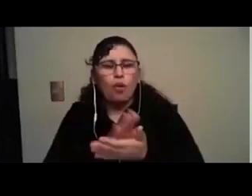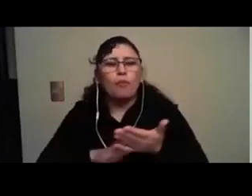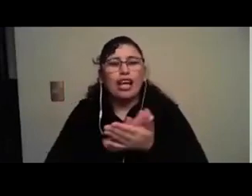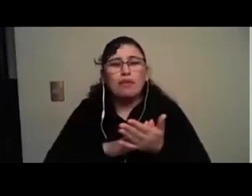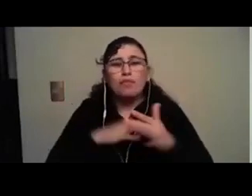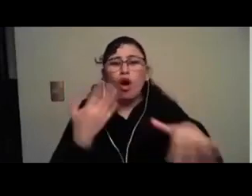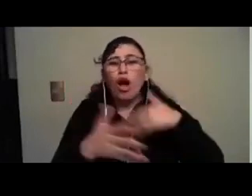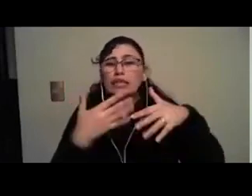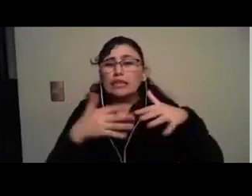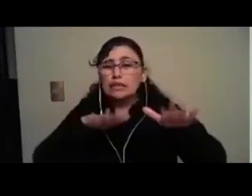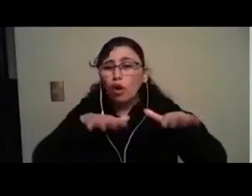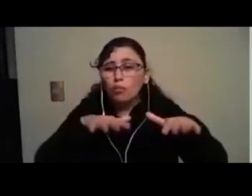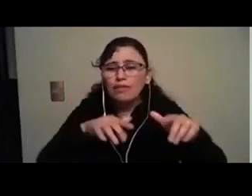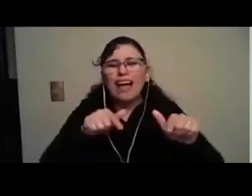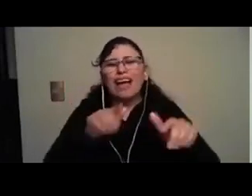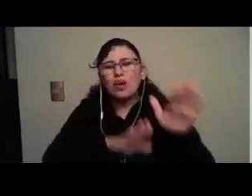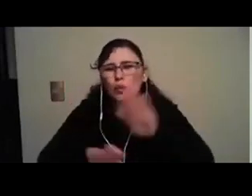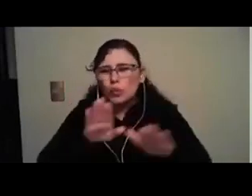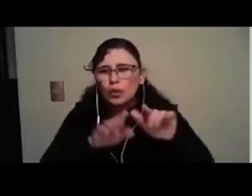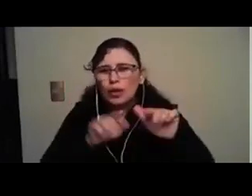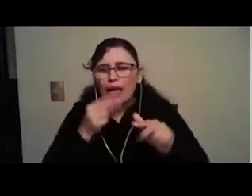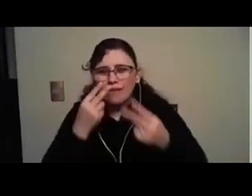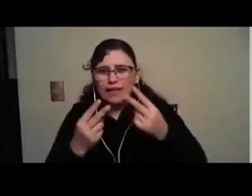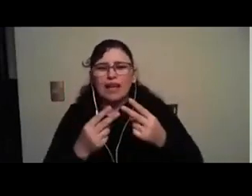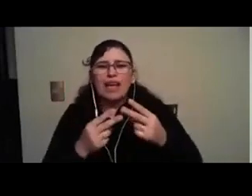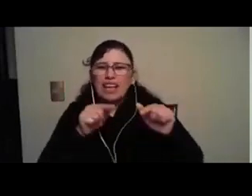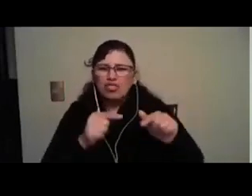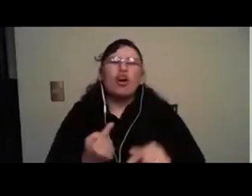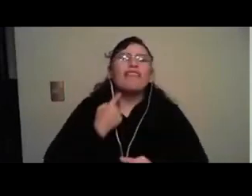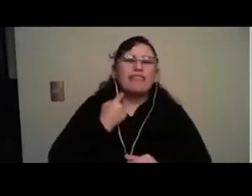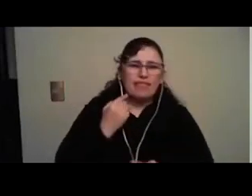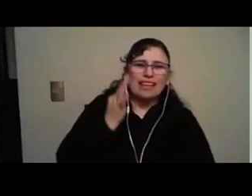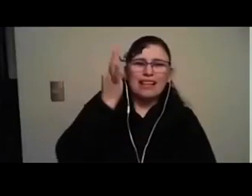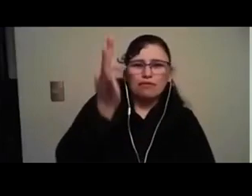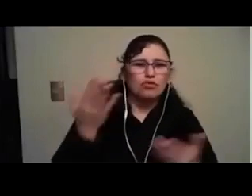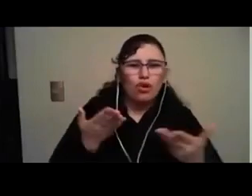ya es un factor que va en desmedro del pronóstico. Ya,